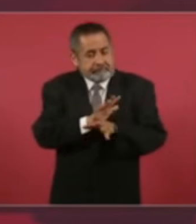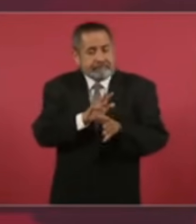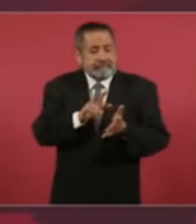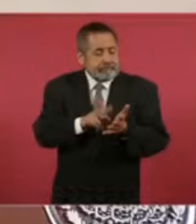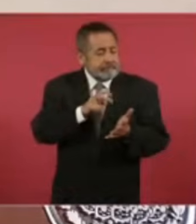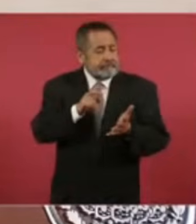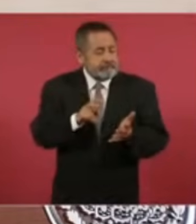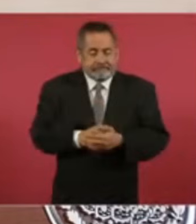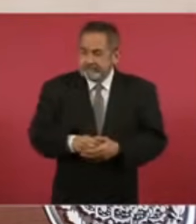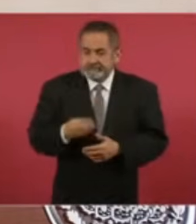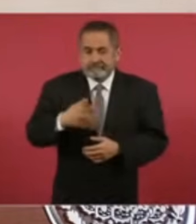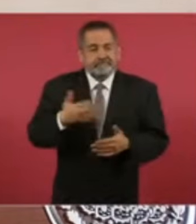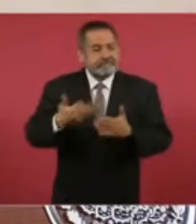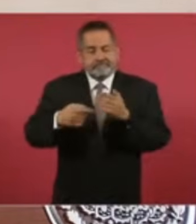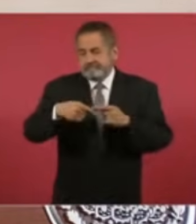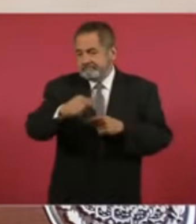y todavía,